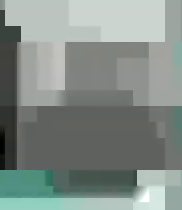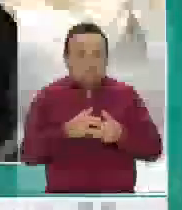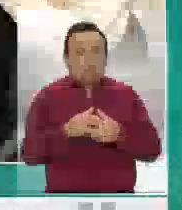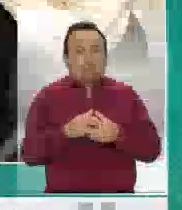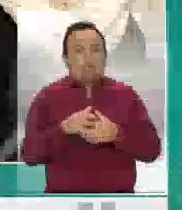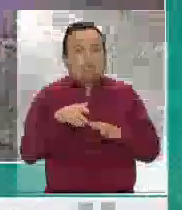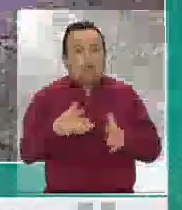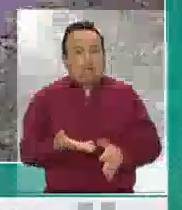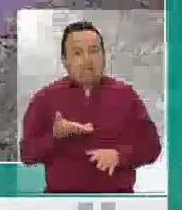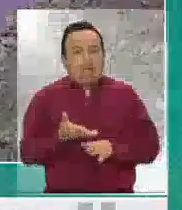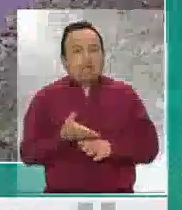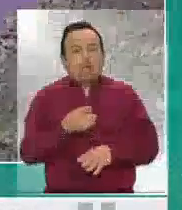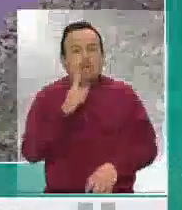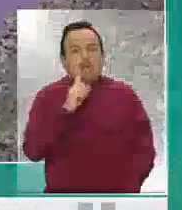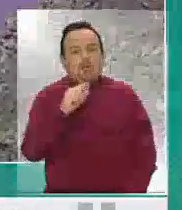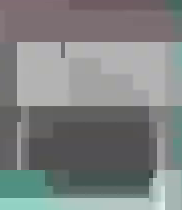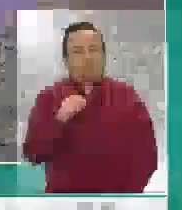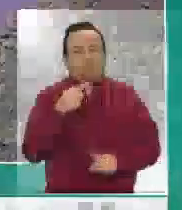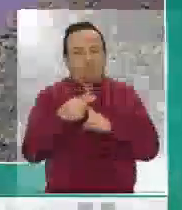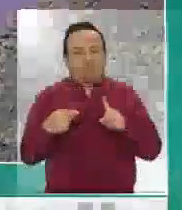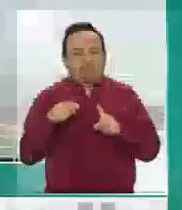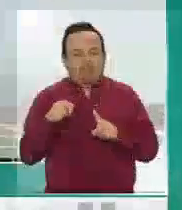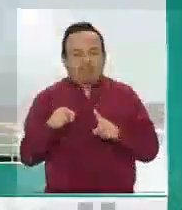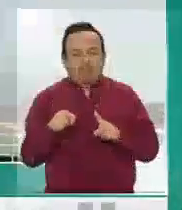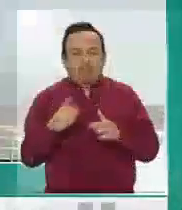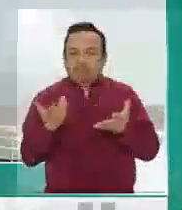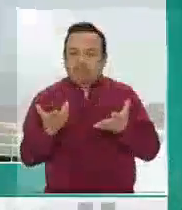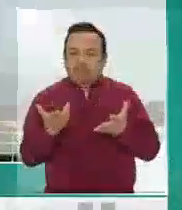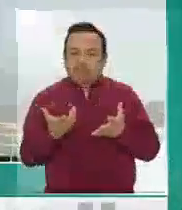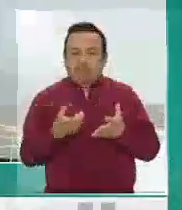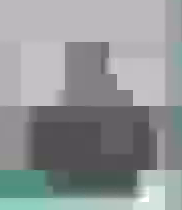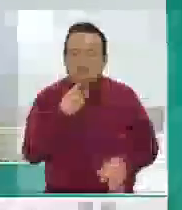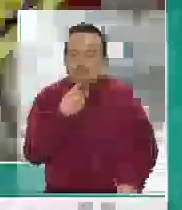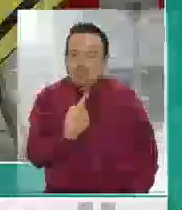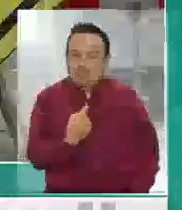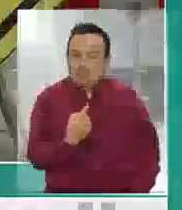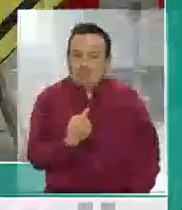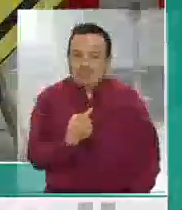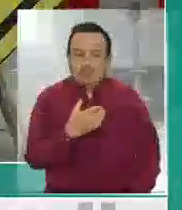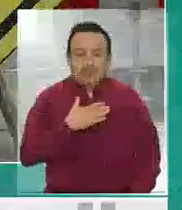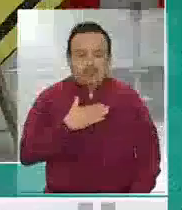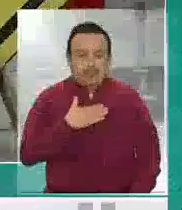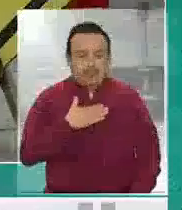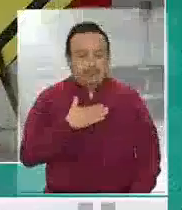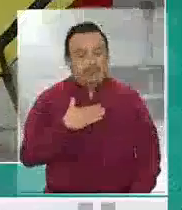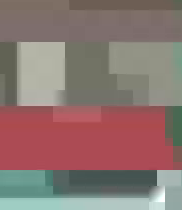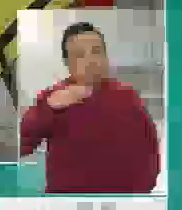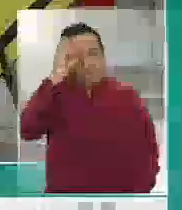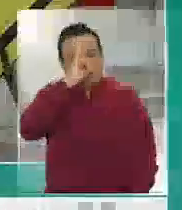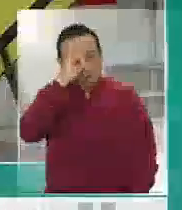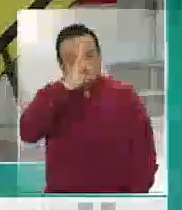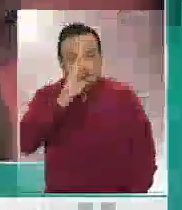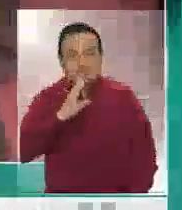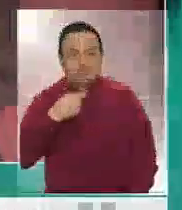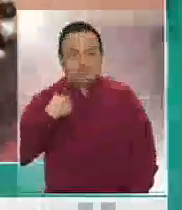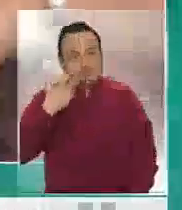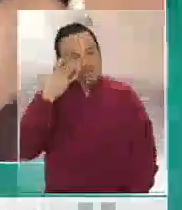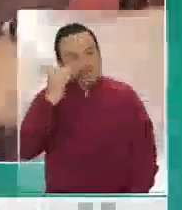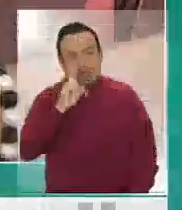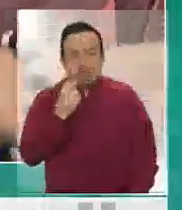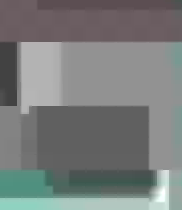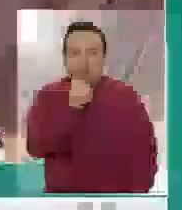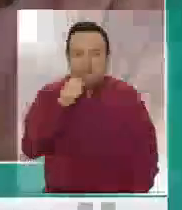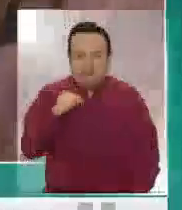mitad, 1.5 puntos del producto. Simplemente para decirle, mi sensación, y creo no equivocarme,